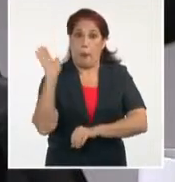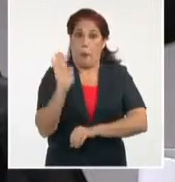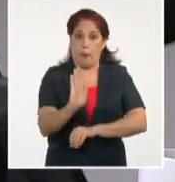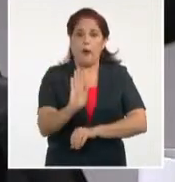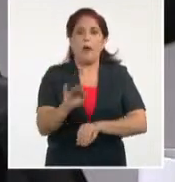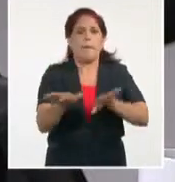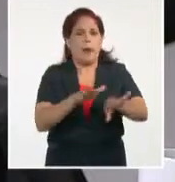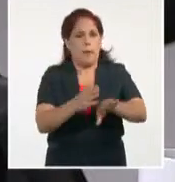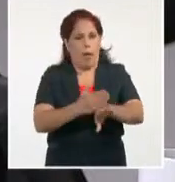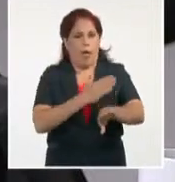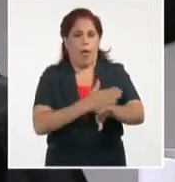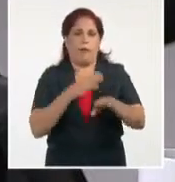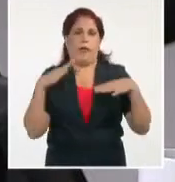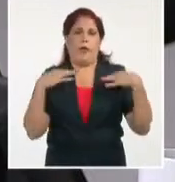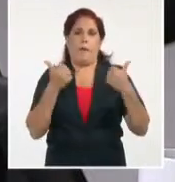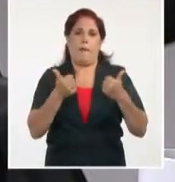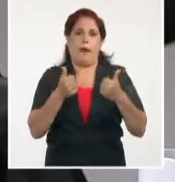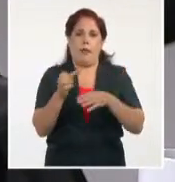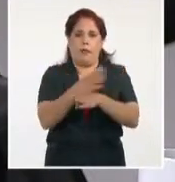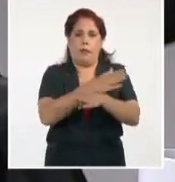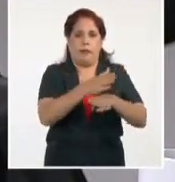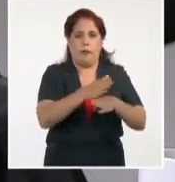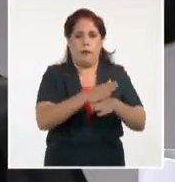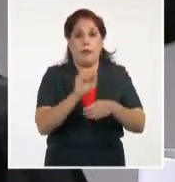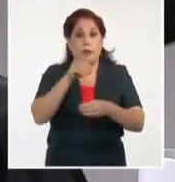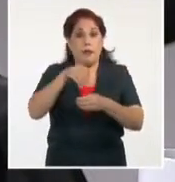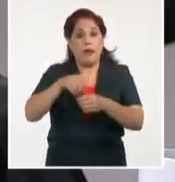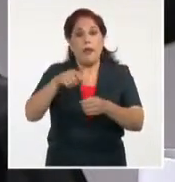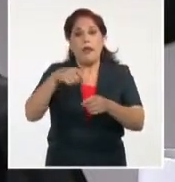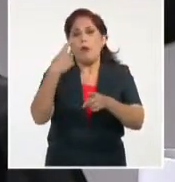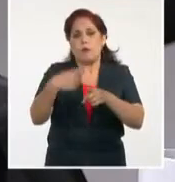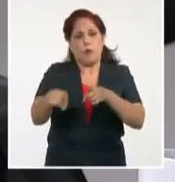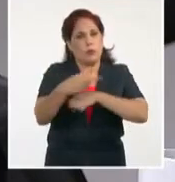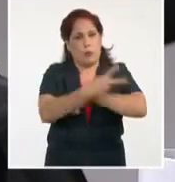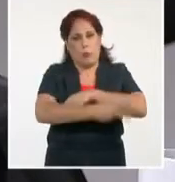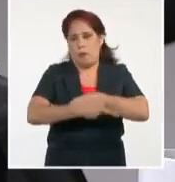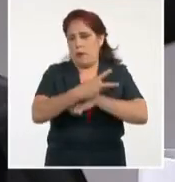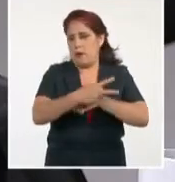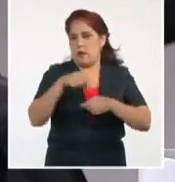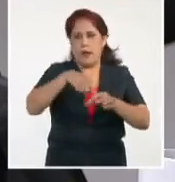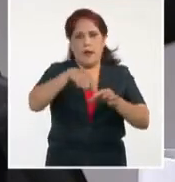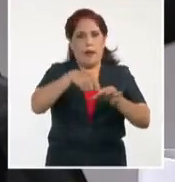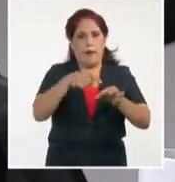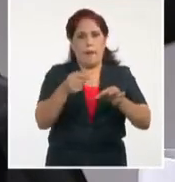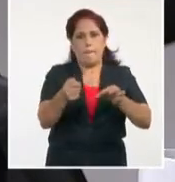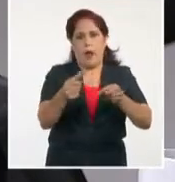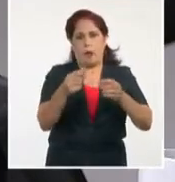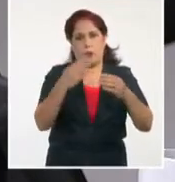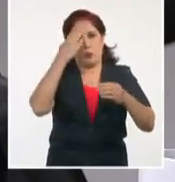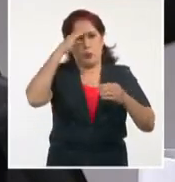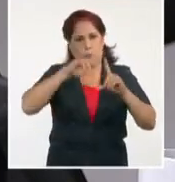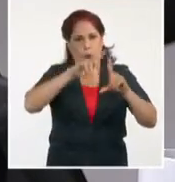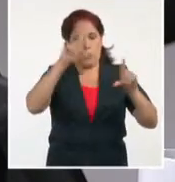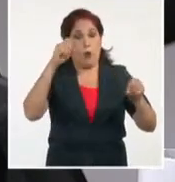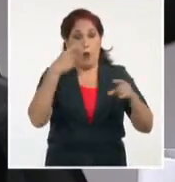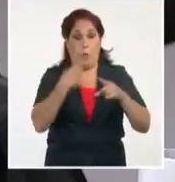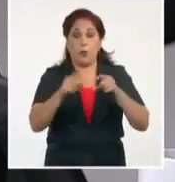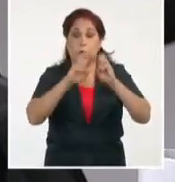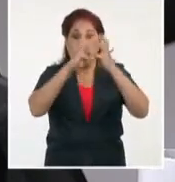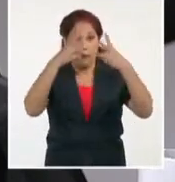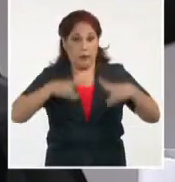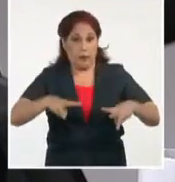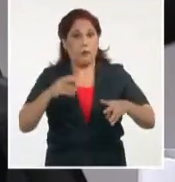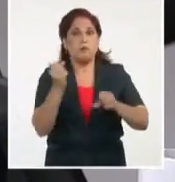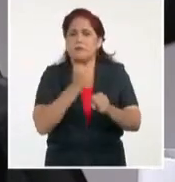de la alerta temprana también que nosotros establecemos para el interior de nuestro país. Las redes sociales también se vio un buen